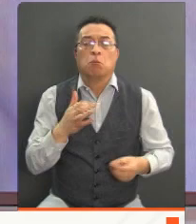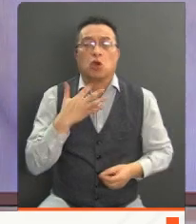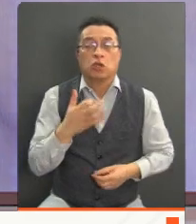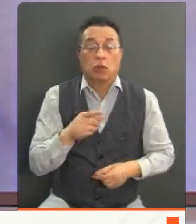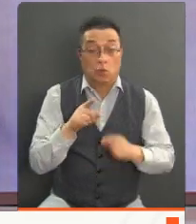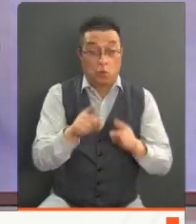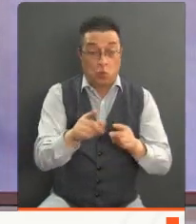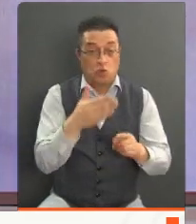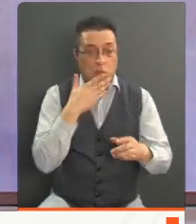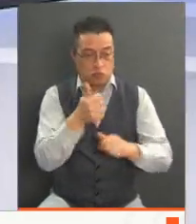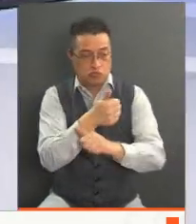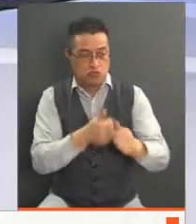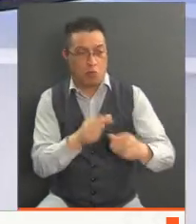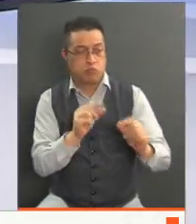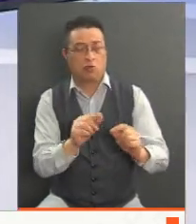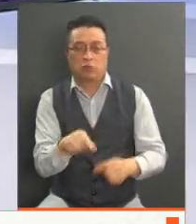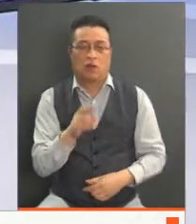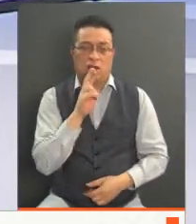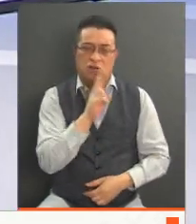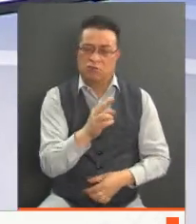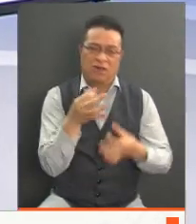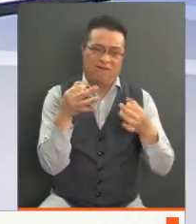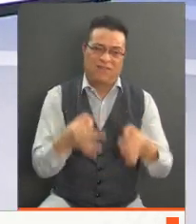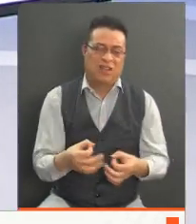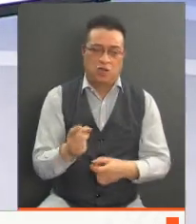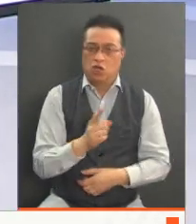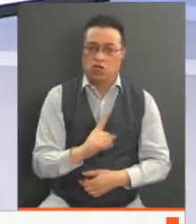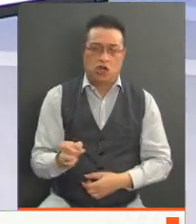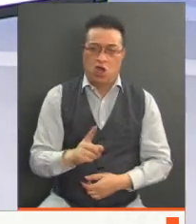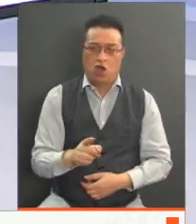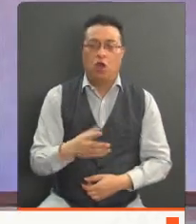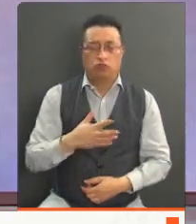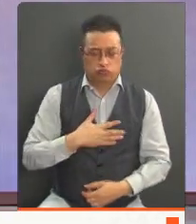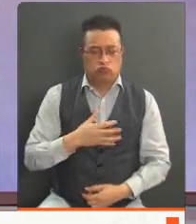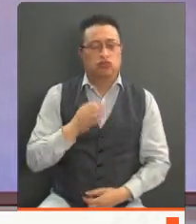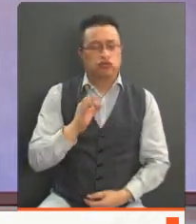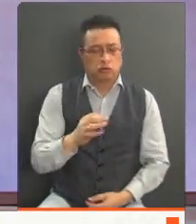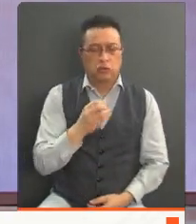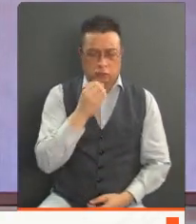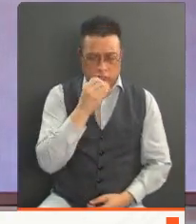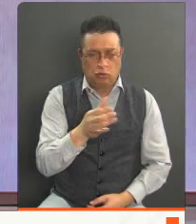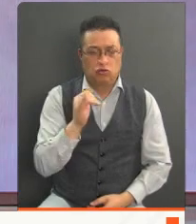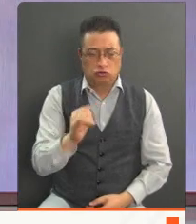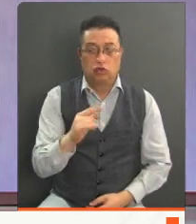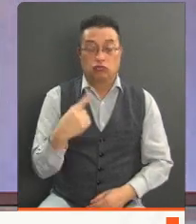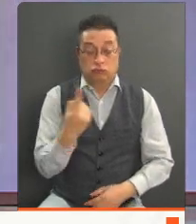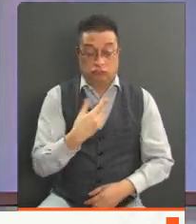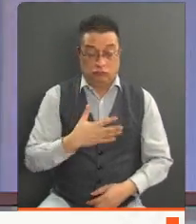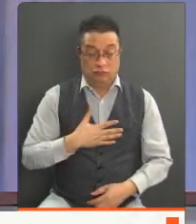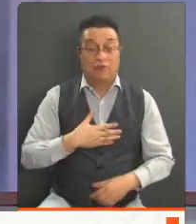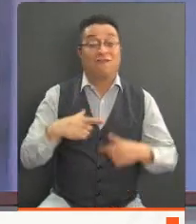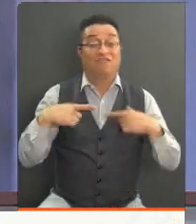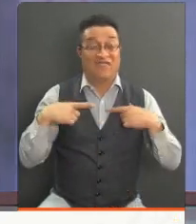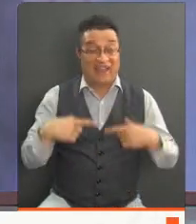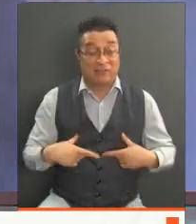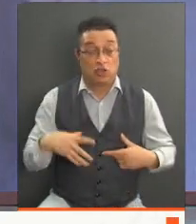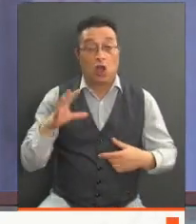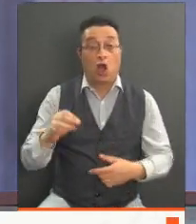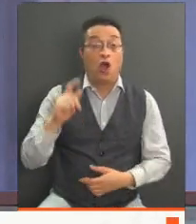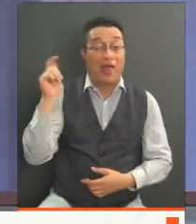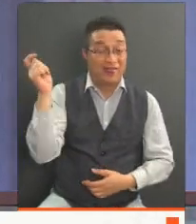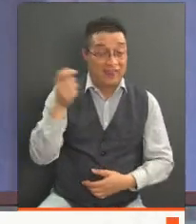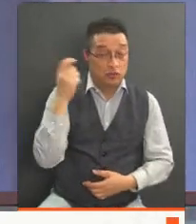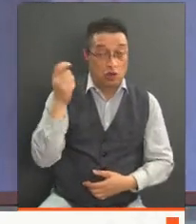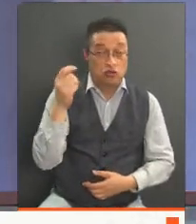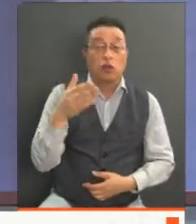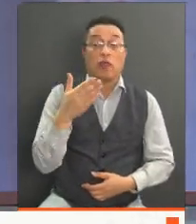también hicieron un poco no es una respuesta correcta como dices tú muy bien yo reconocí que nosotros a lo mejor en las vacaciones o en el 18 cuentas de cuánto